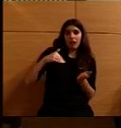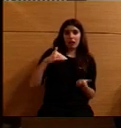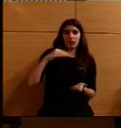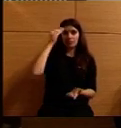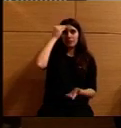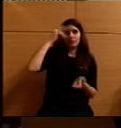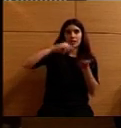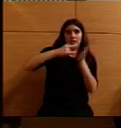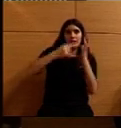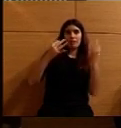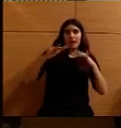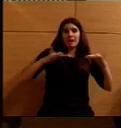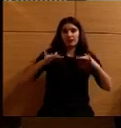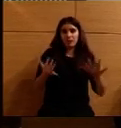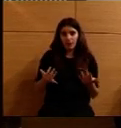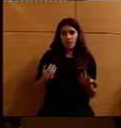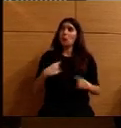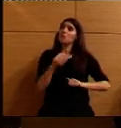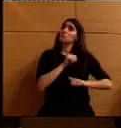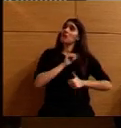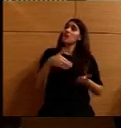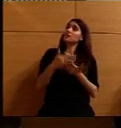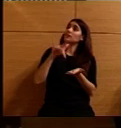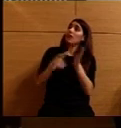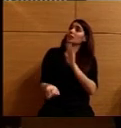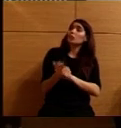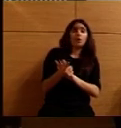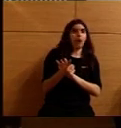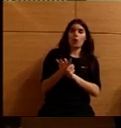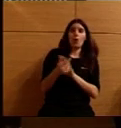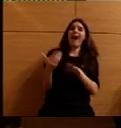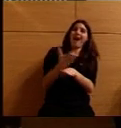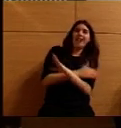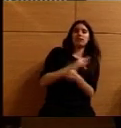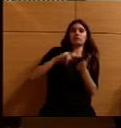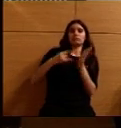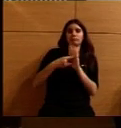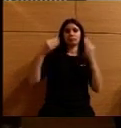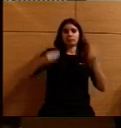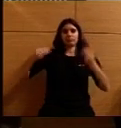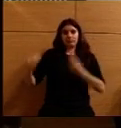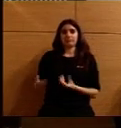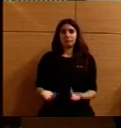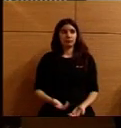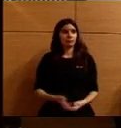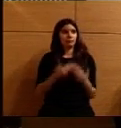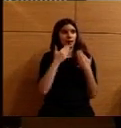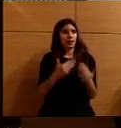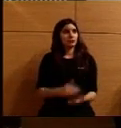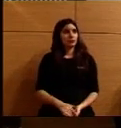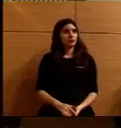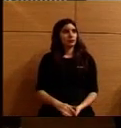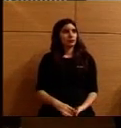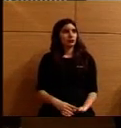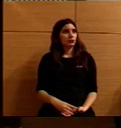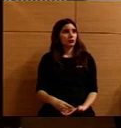de que l'administració sigui proactiva i no reactiva i que tinguem que poder avançar-nos a les condicions i a les situacions que es puguen donar. Res més per ara. Moltes